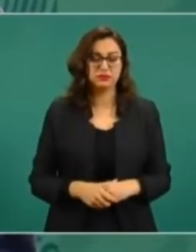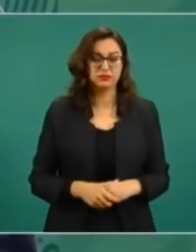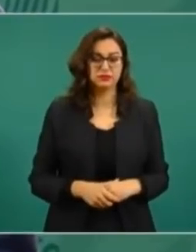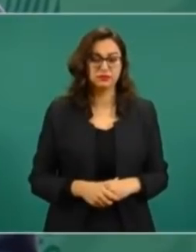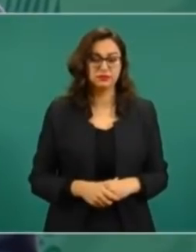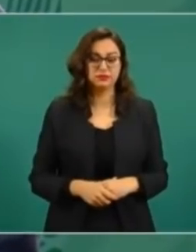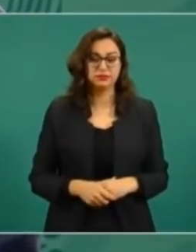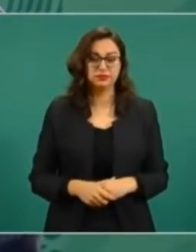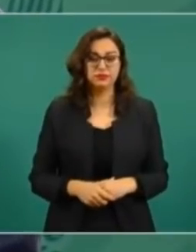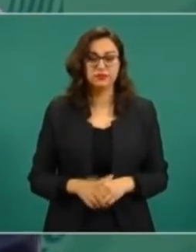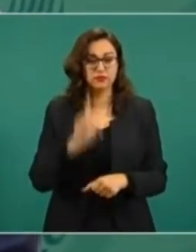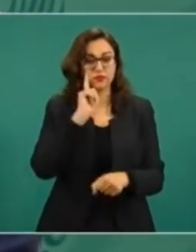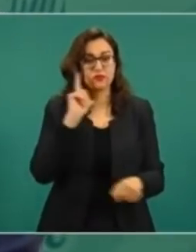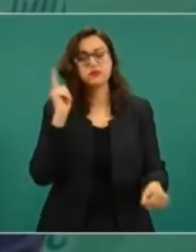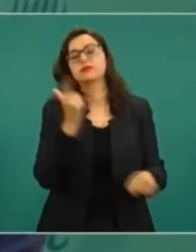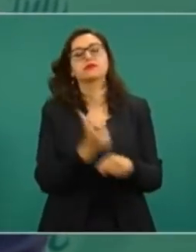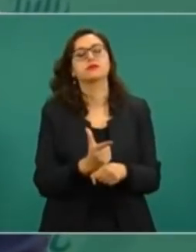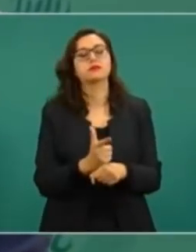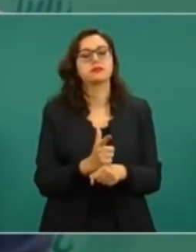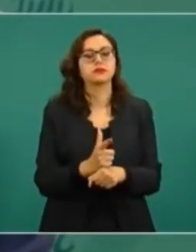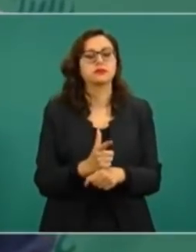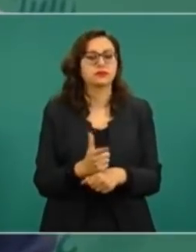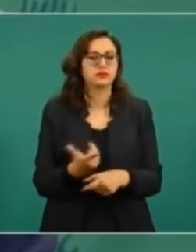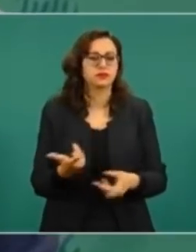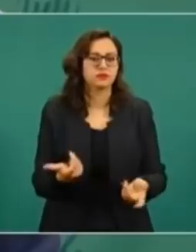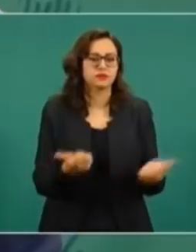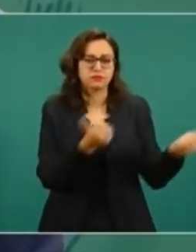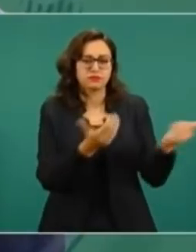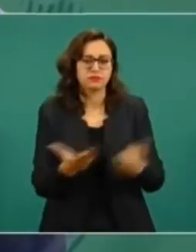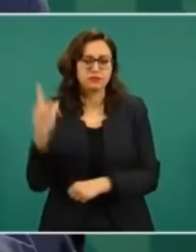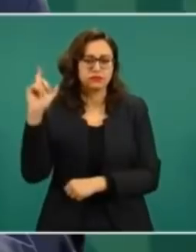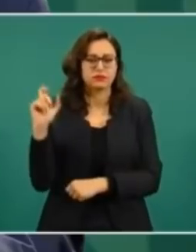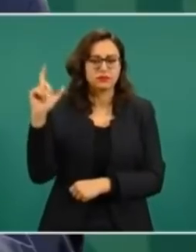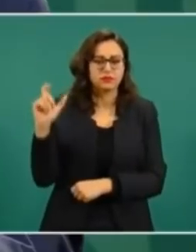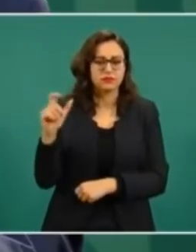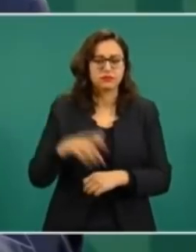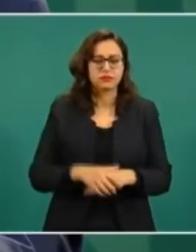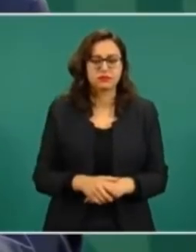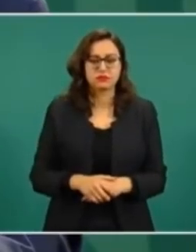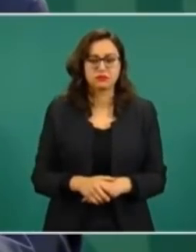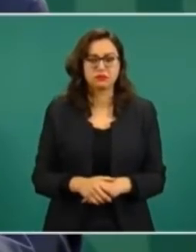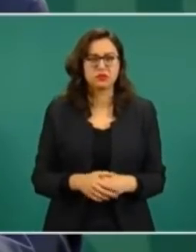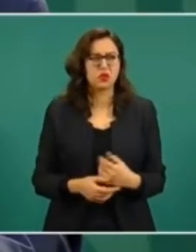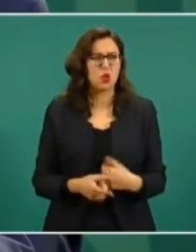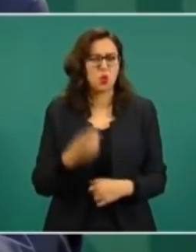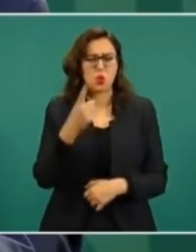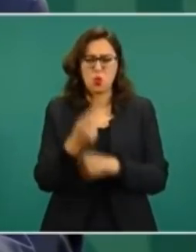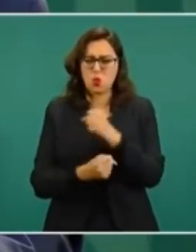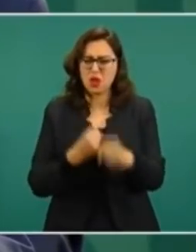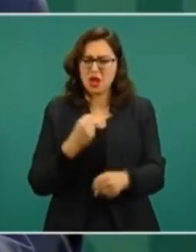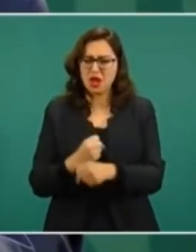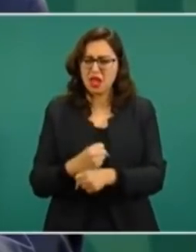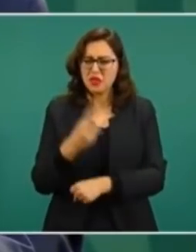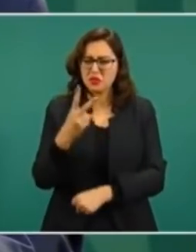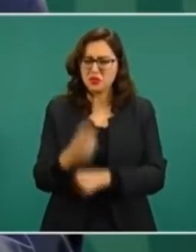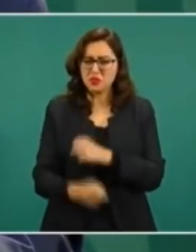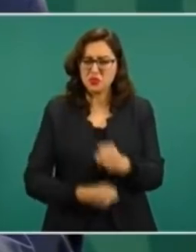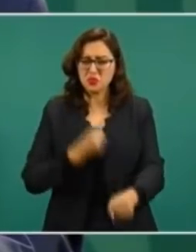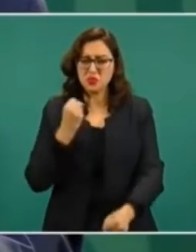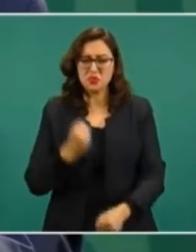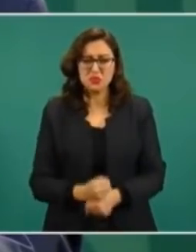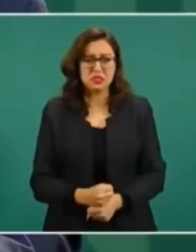estaciones para detectar la entrada de armas. Creo que un año, dos años